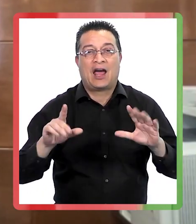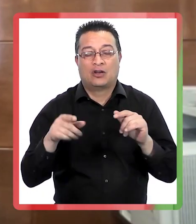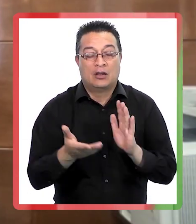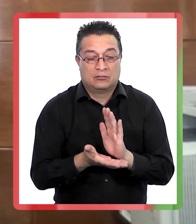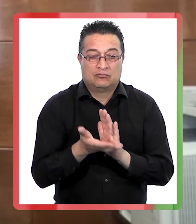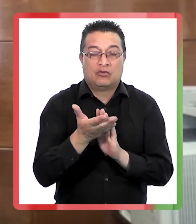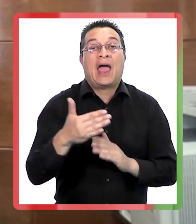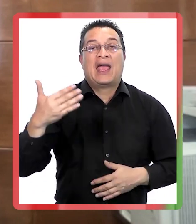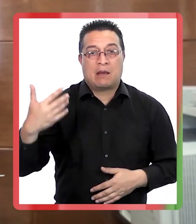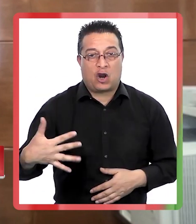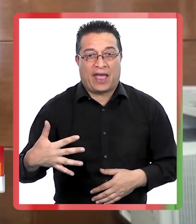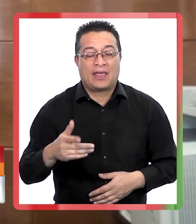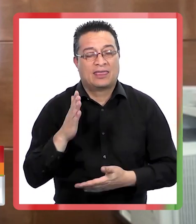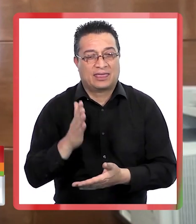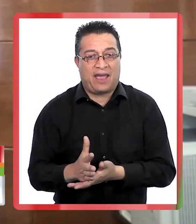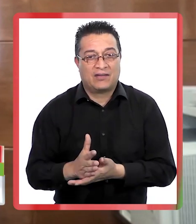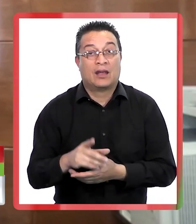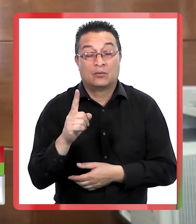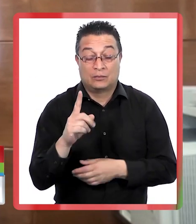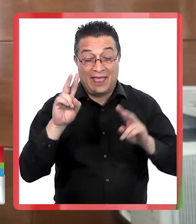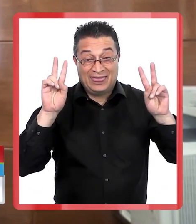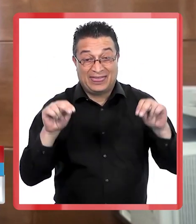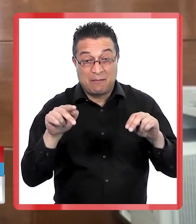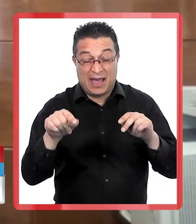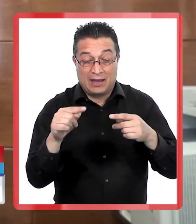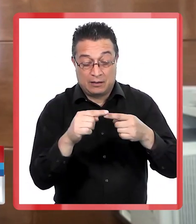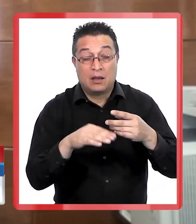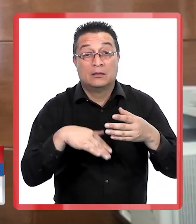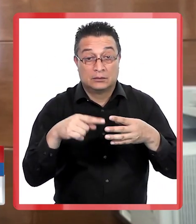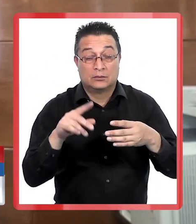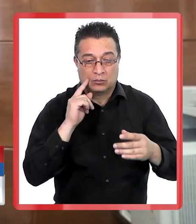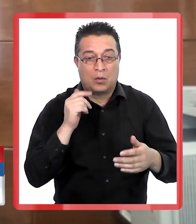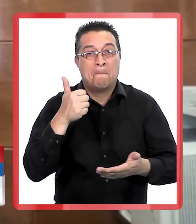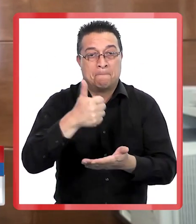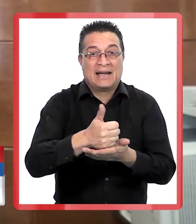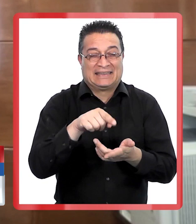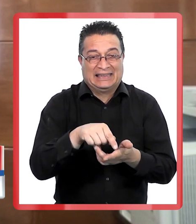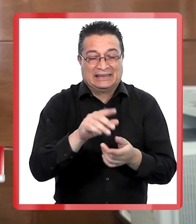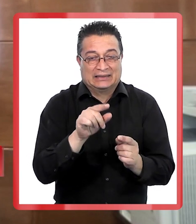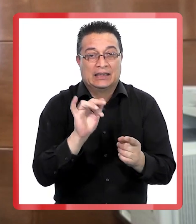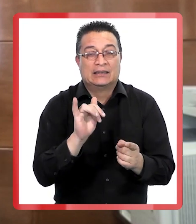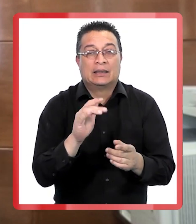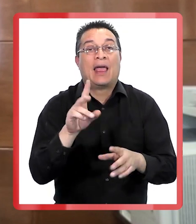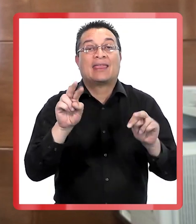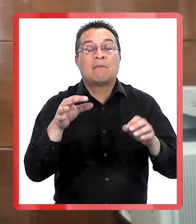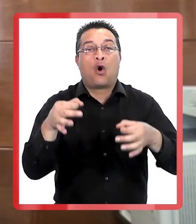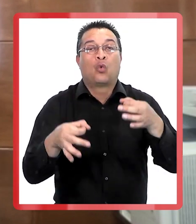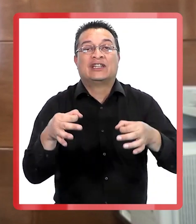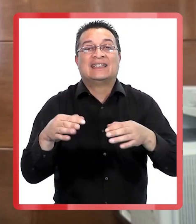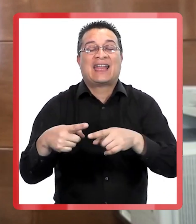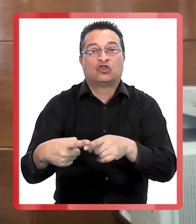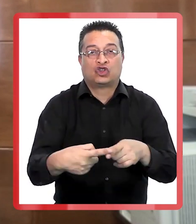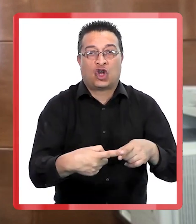este aumento debe ser importante. Efectivamente, uno de los temas que ha estado presente en la palestra durante mucho tiempo es el de la